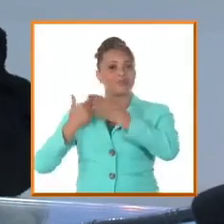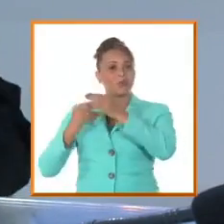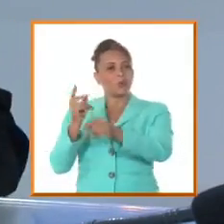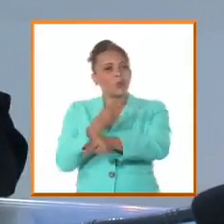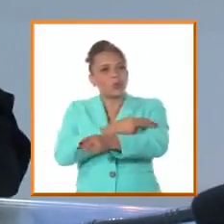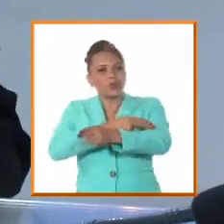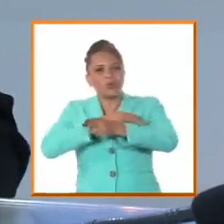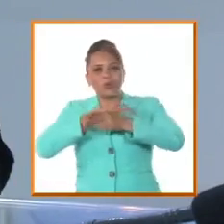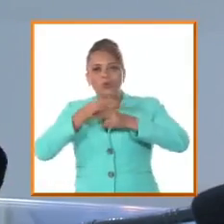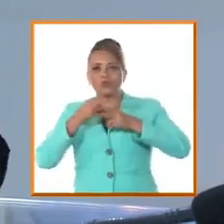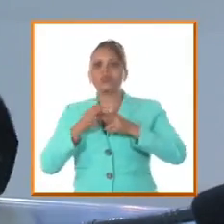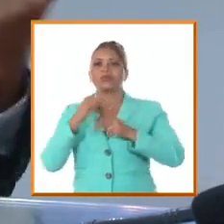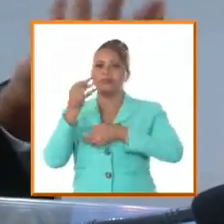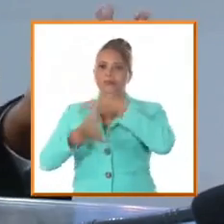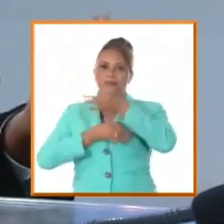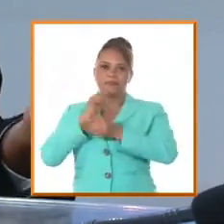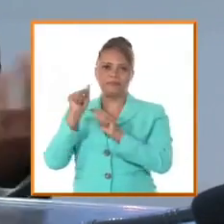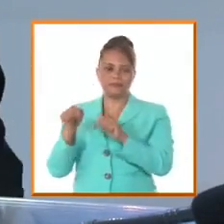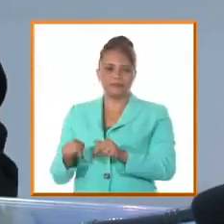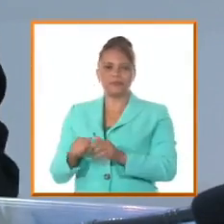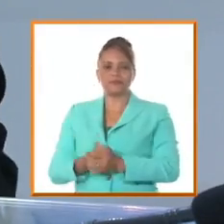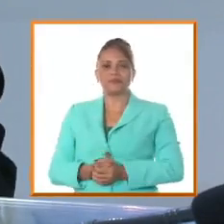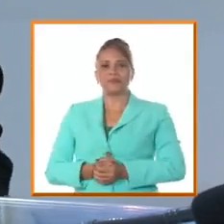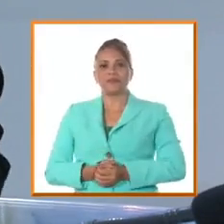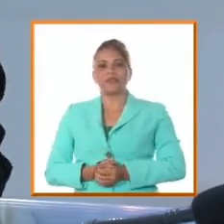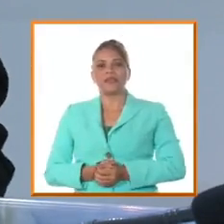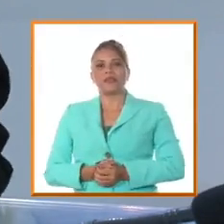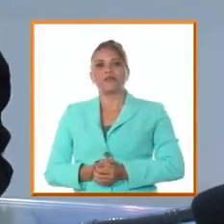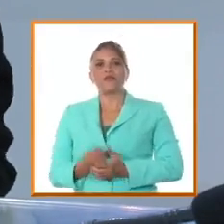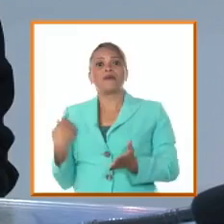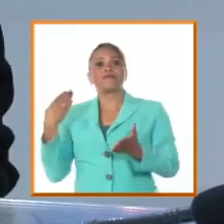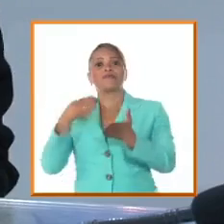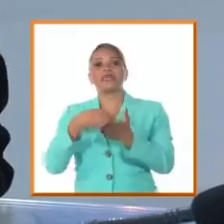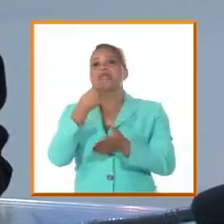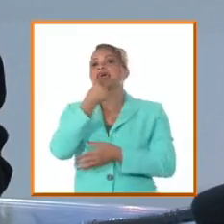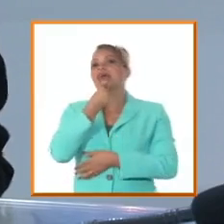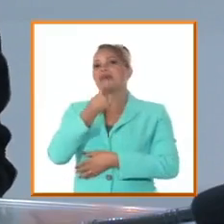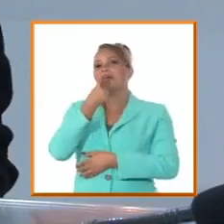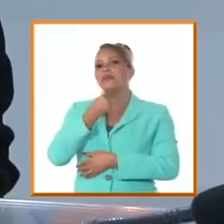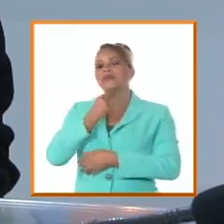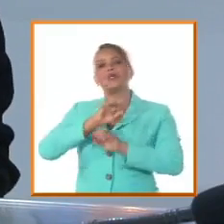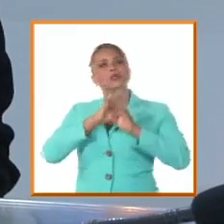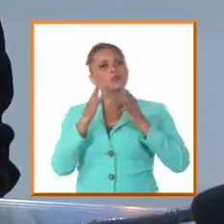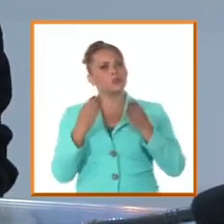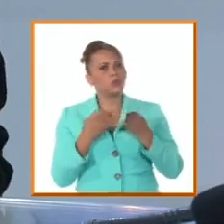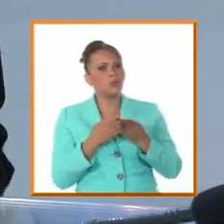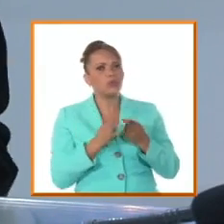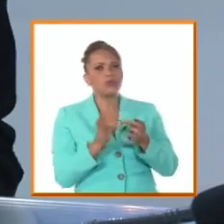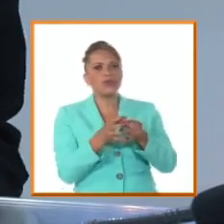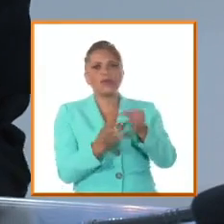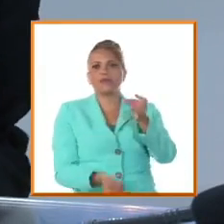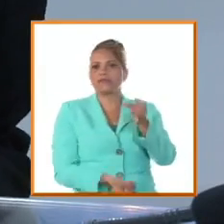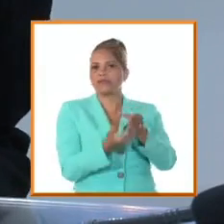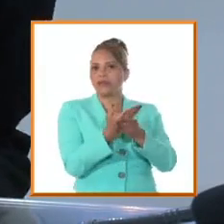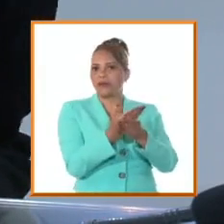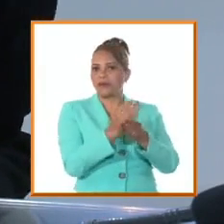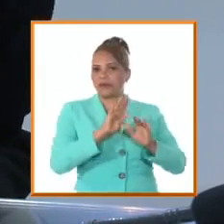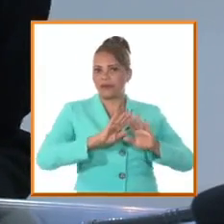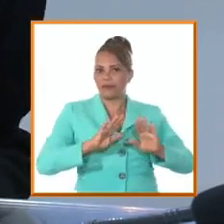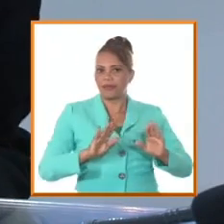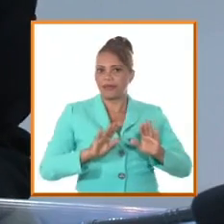que ya se ha explicado aquí. Cuando Agramonte llega, ya prácticamente todo está encaminado.